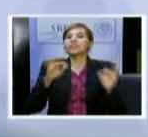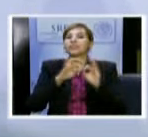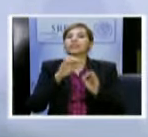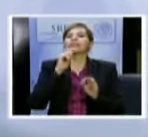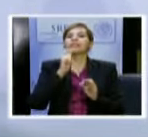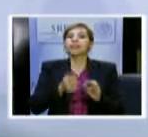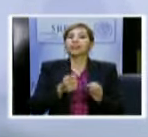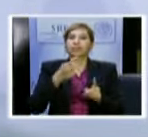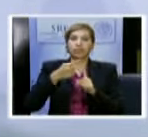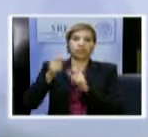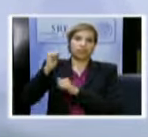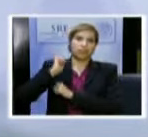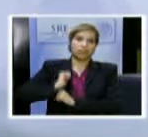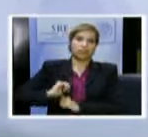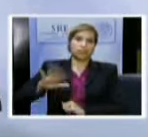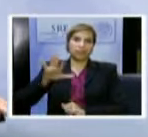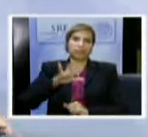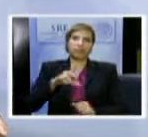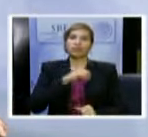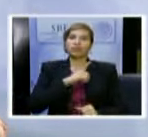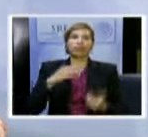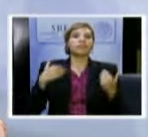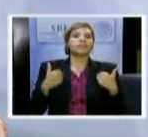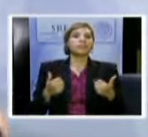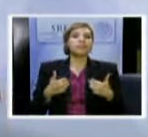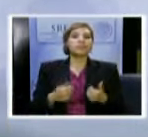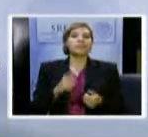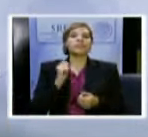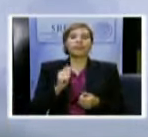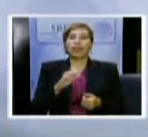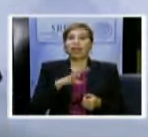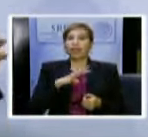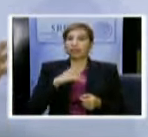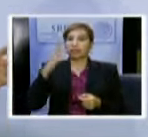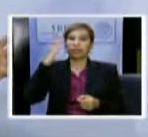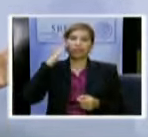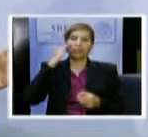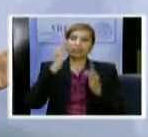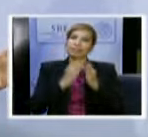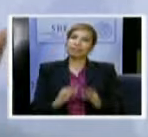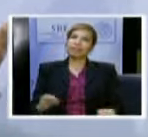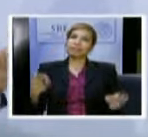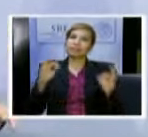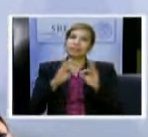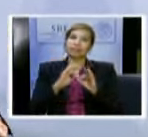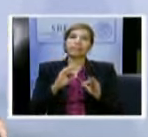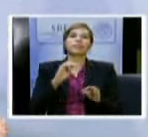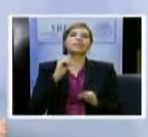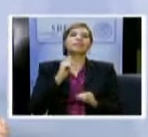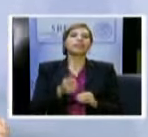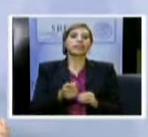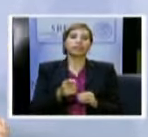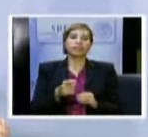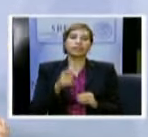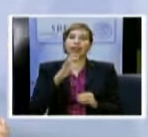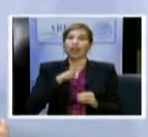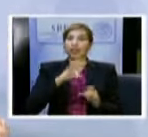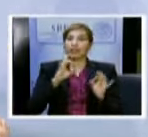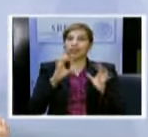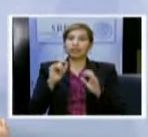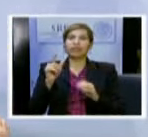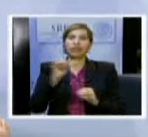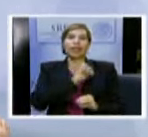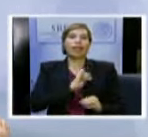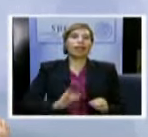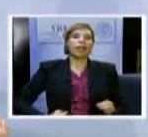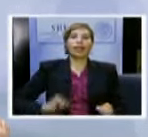es que las autoridades locales reaccionan. Y tenemos liderazgos importantes, yo diría en el caso del alcalde,